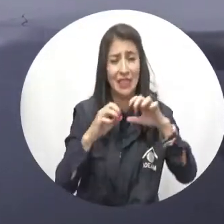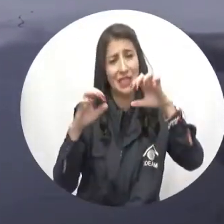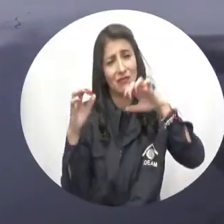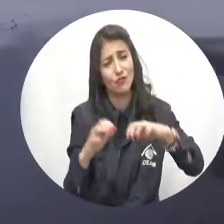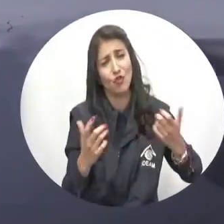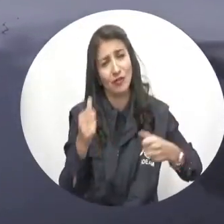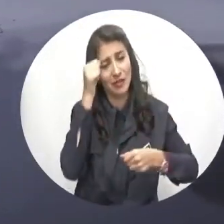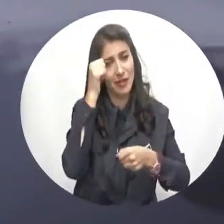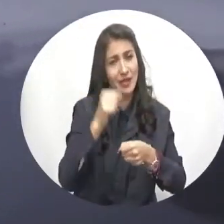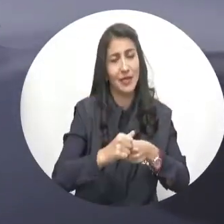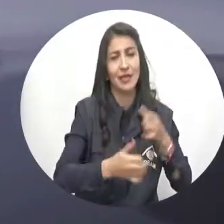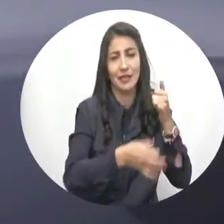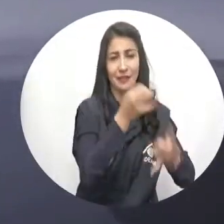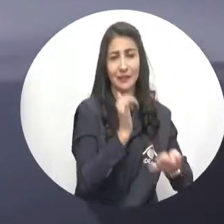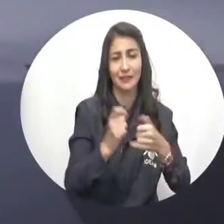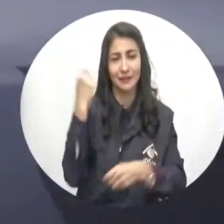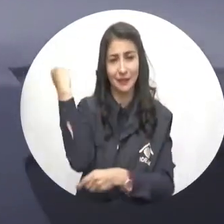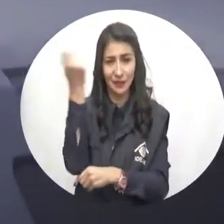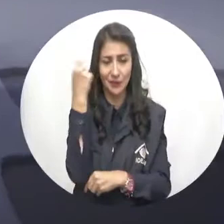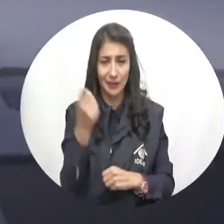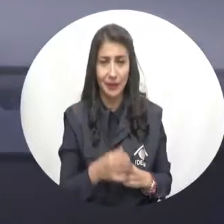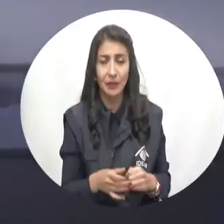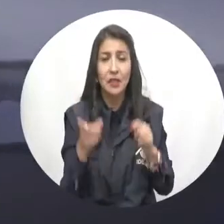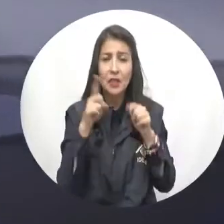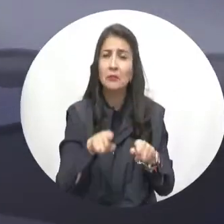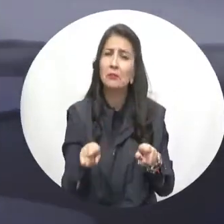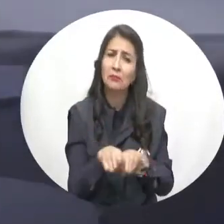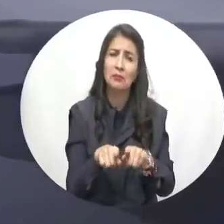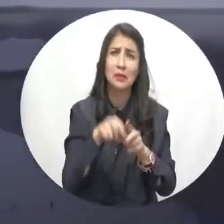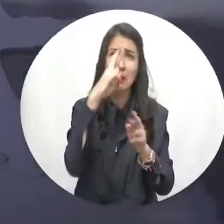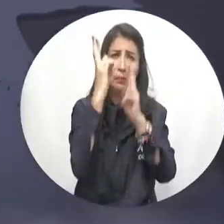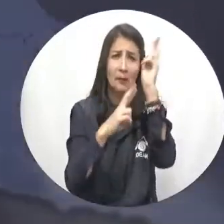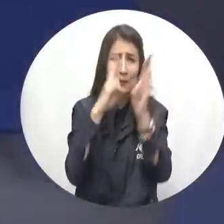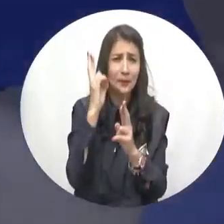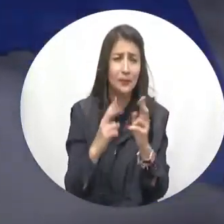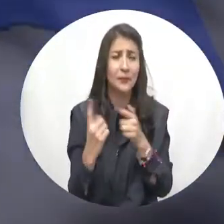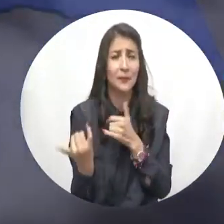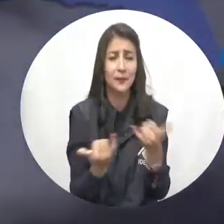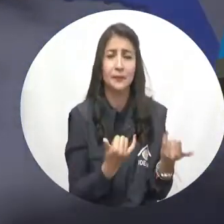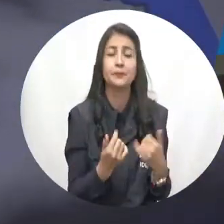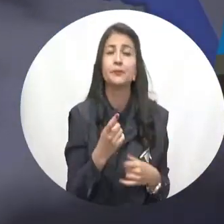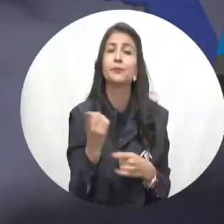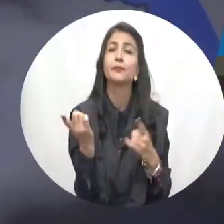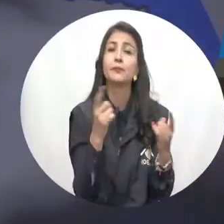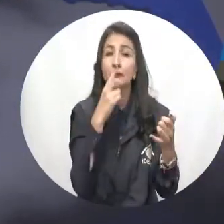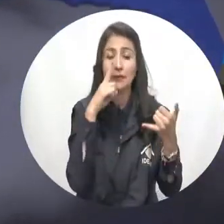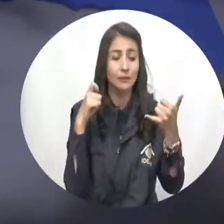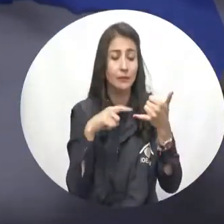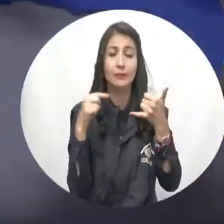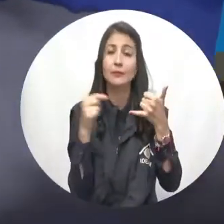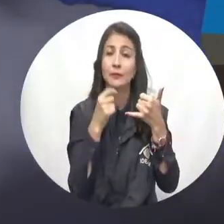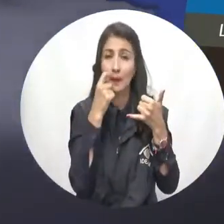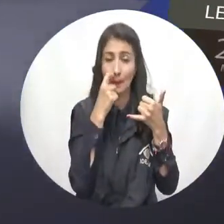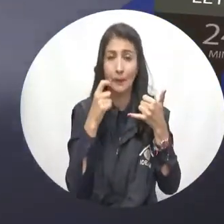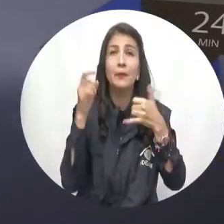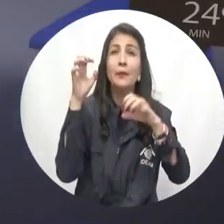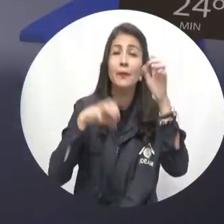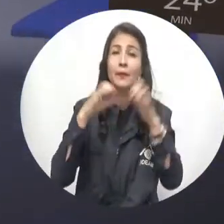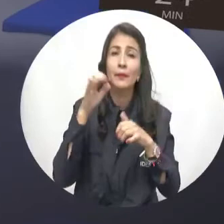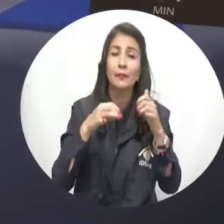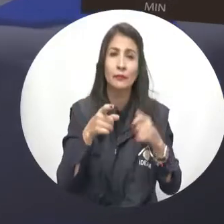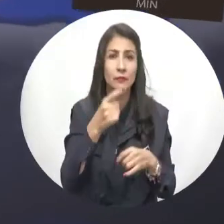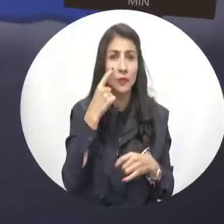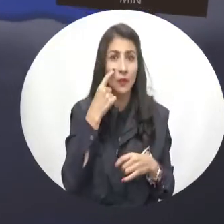Lluvias intensas en Arauca, Casanare y Meta. Se mantiene el pronóstico de actividad eléctrica. En la región amazónica persisten las